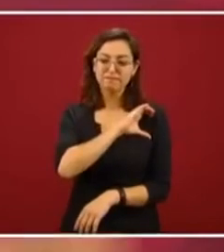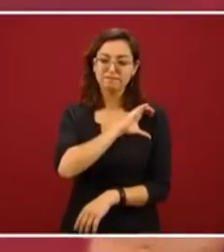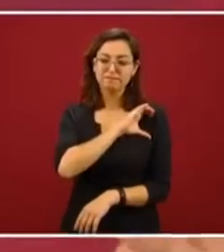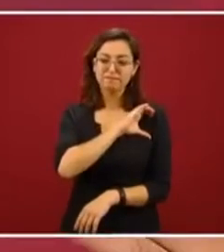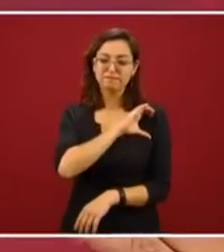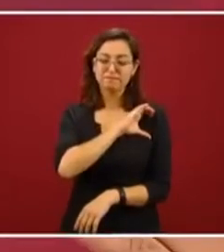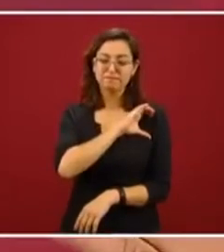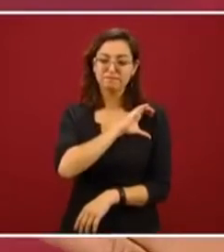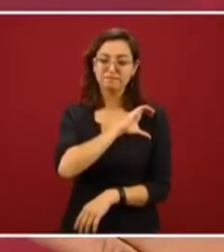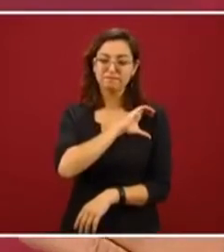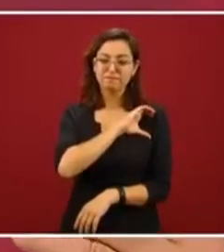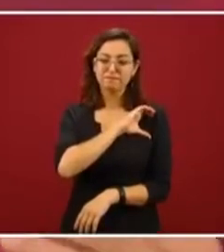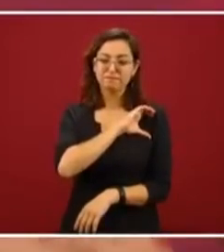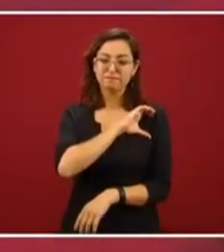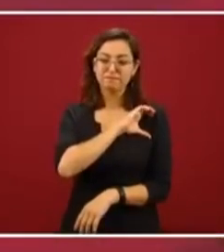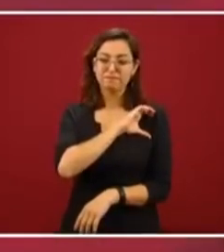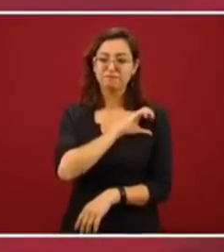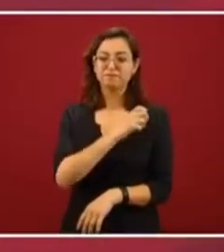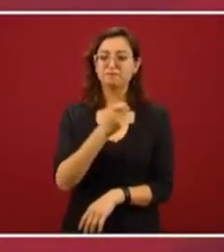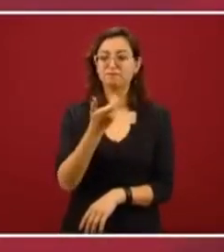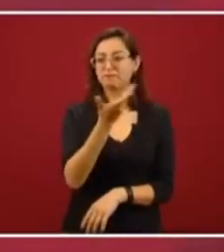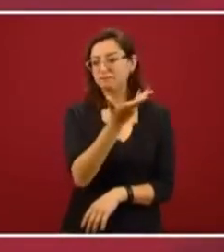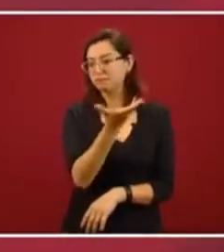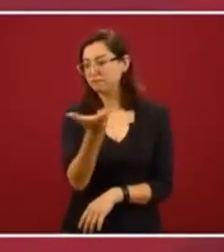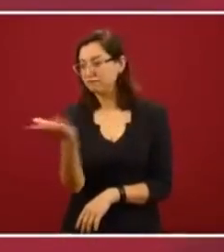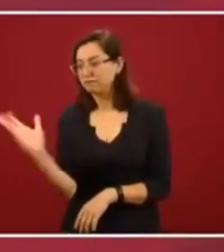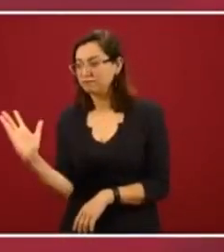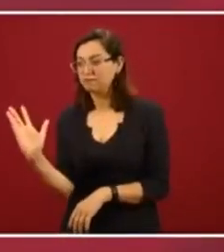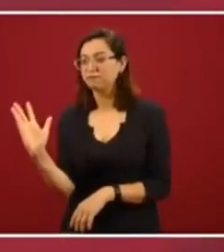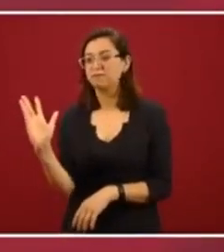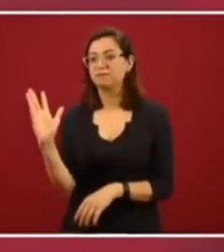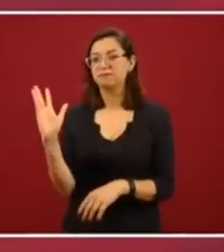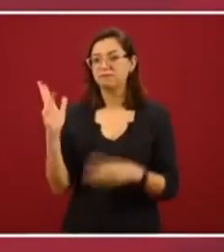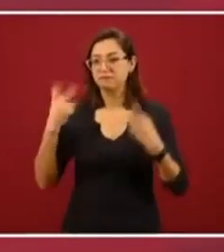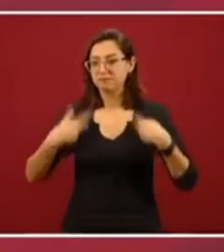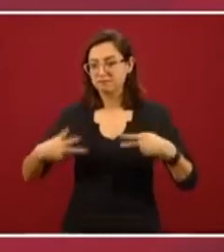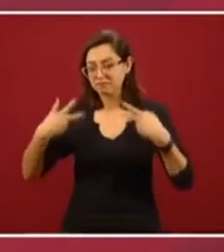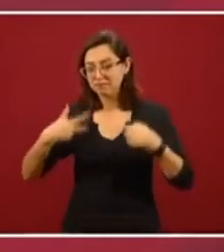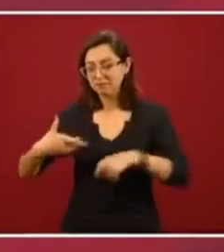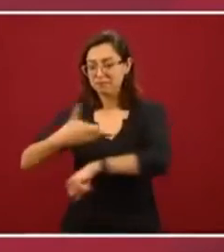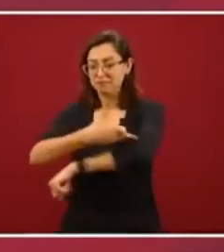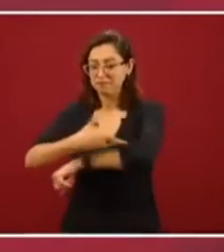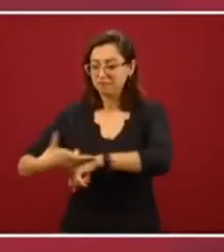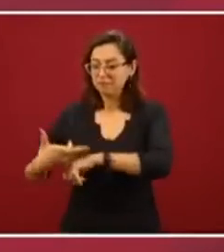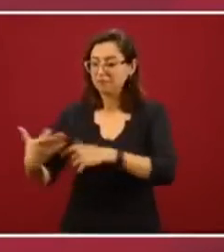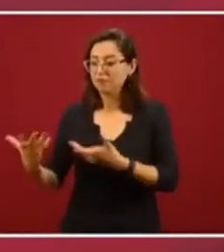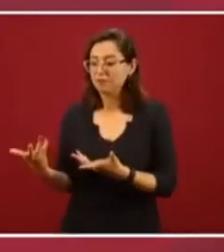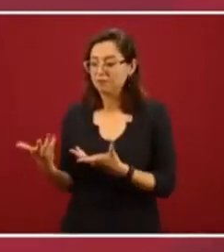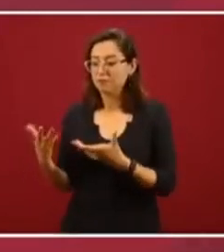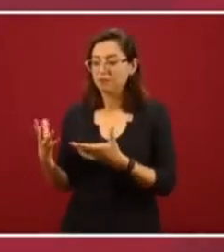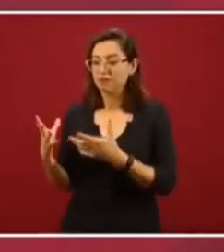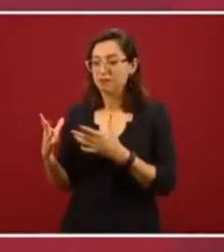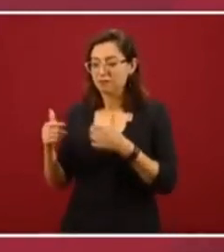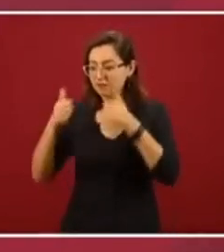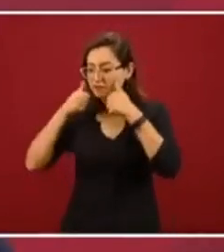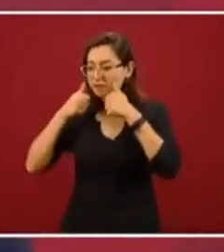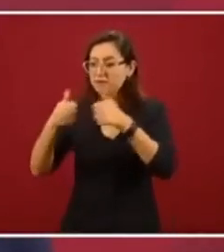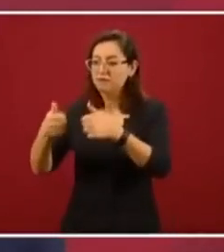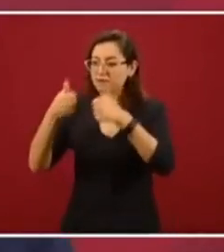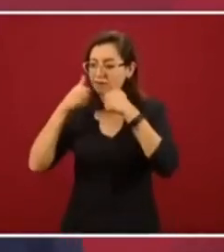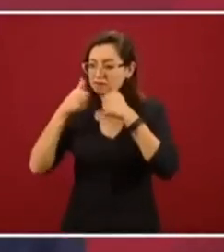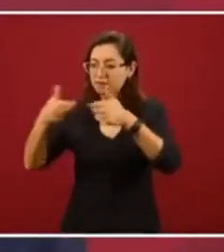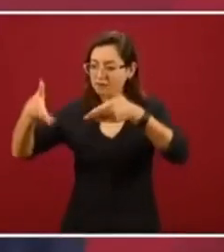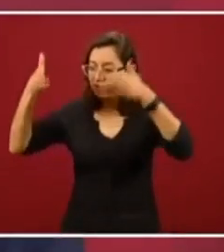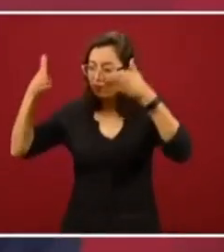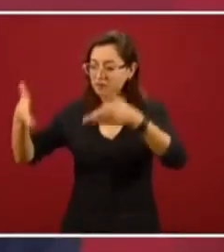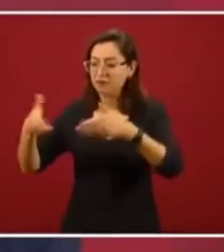a los integrantes de las familias en México, que nos dediquemos a cuidar a